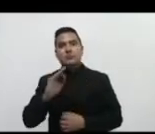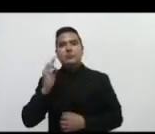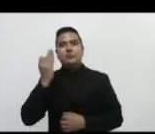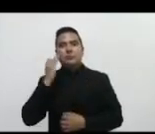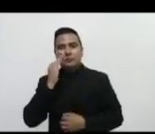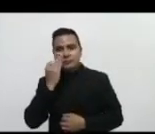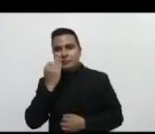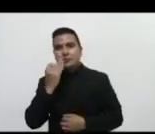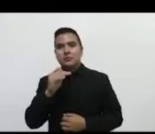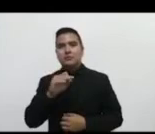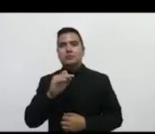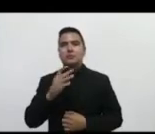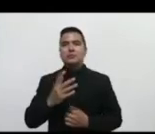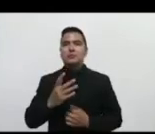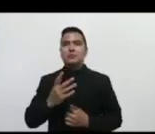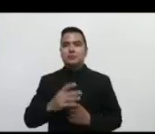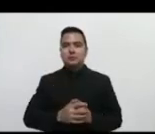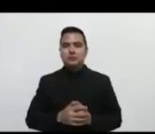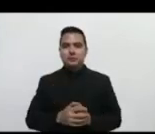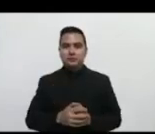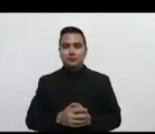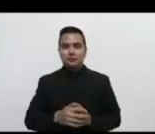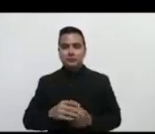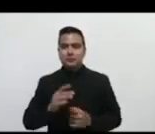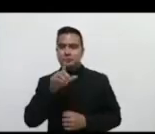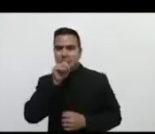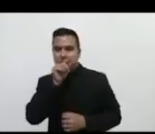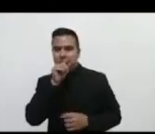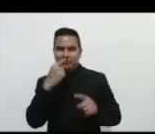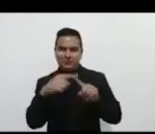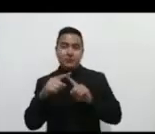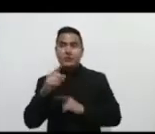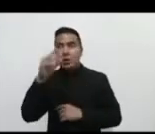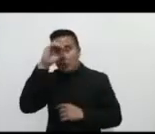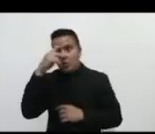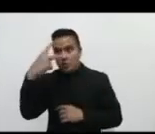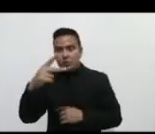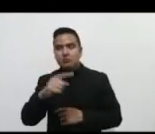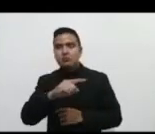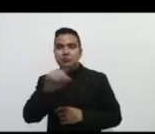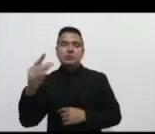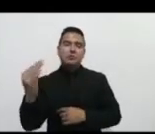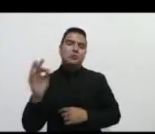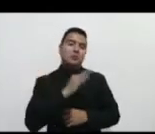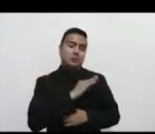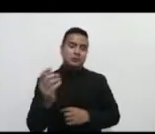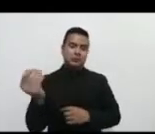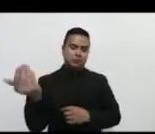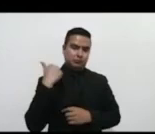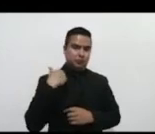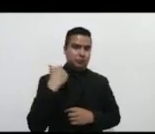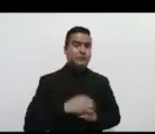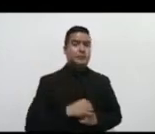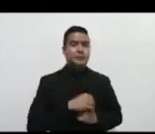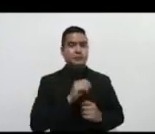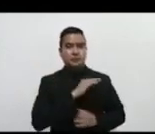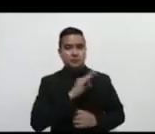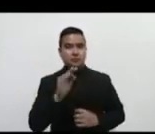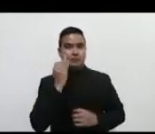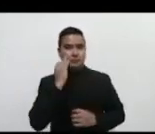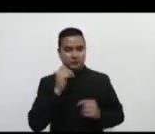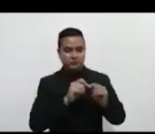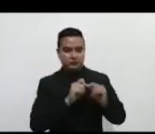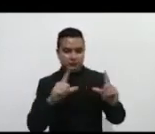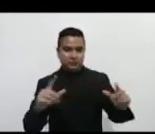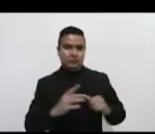su atención y le recordamos nuestras redes sociales para que se comunique con nosotros. Queremos saber y escuchar su opinión, su punto de vista. En